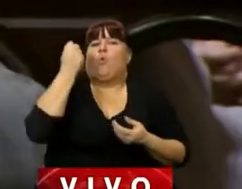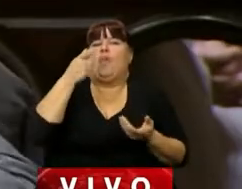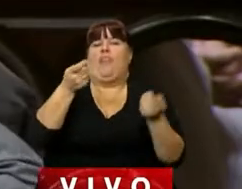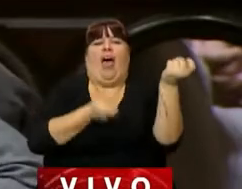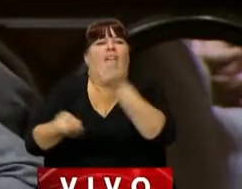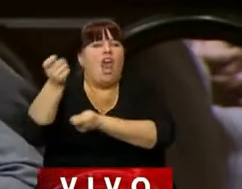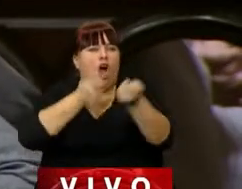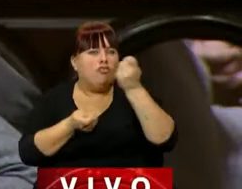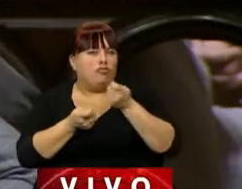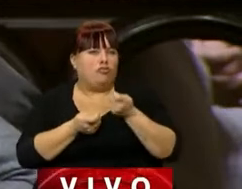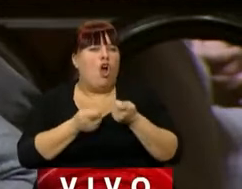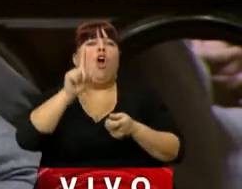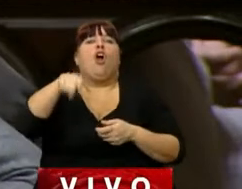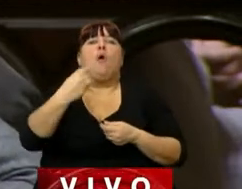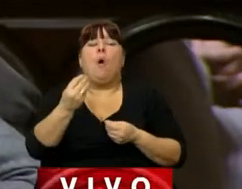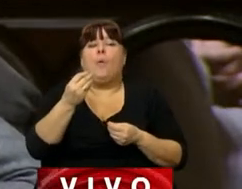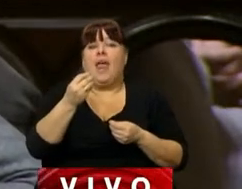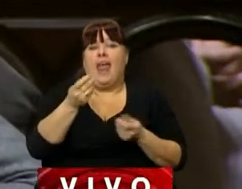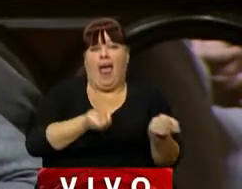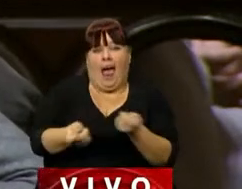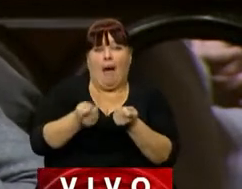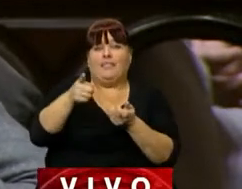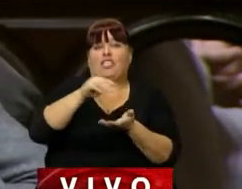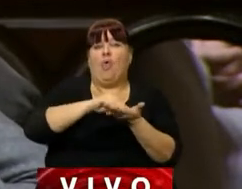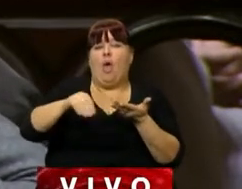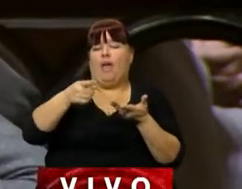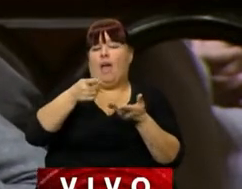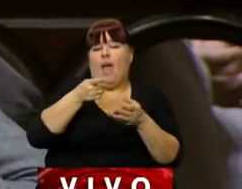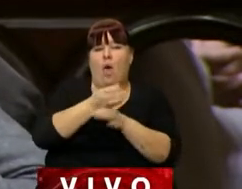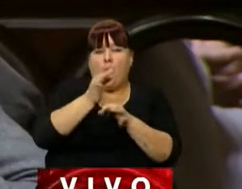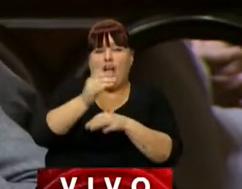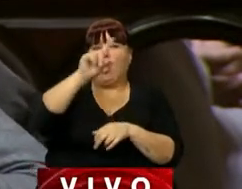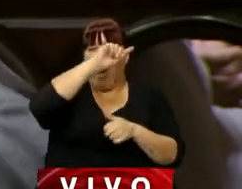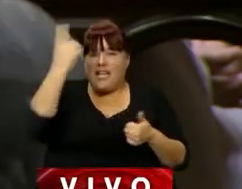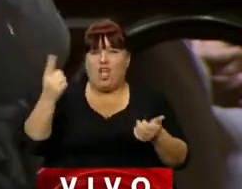de negocios que se genera desde la administración educativa